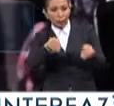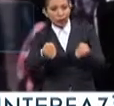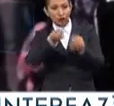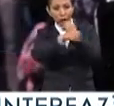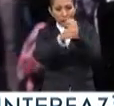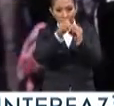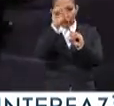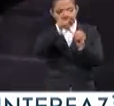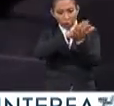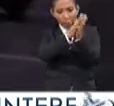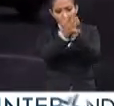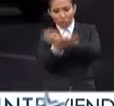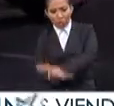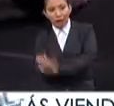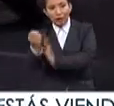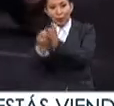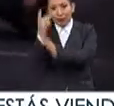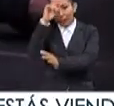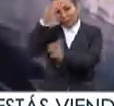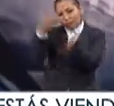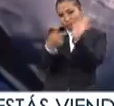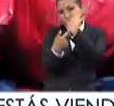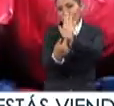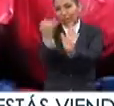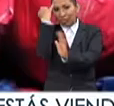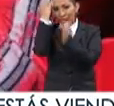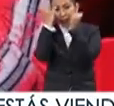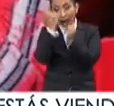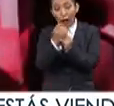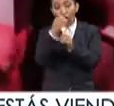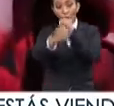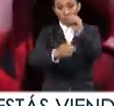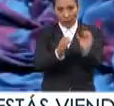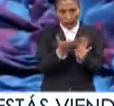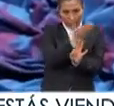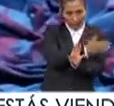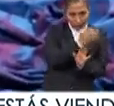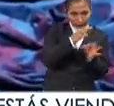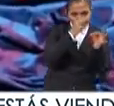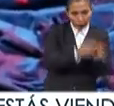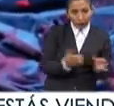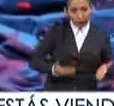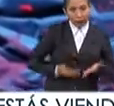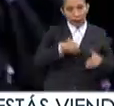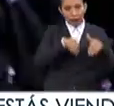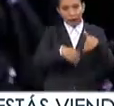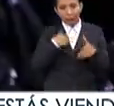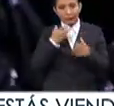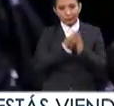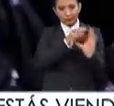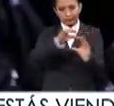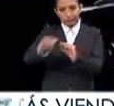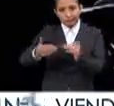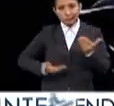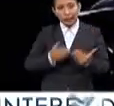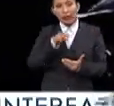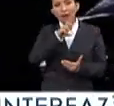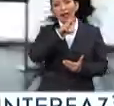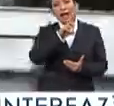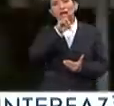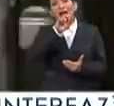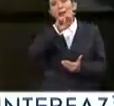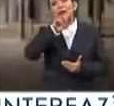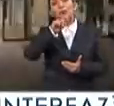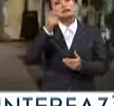y objetos para transformarlos en nuevas propuestas e ideas la obra originaria de la bailarina y coreógrafa española maría la ribot